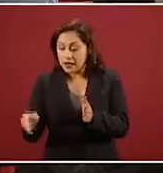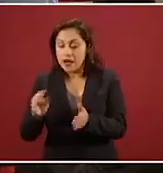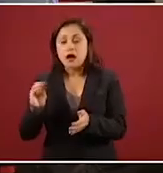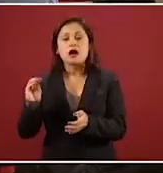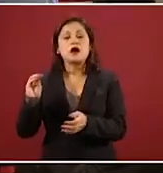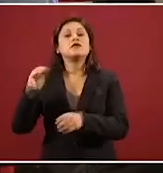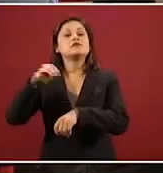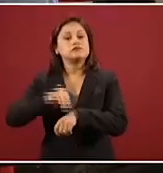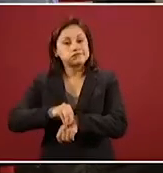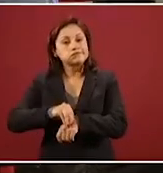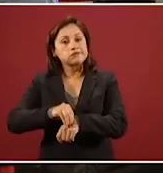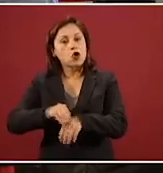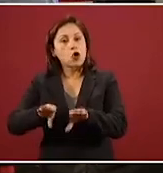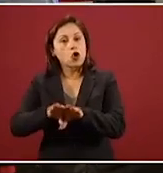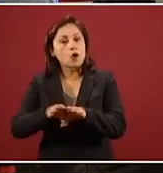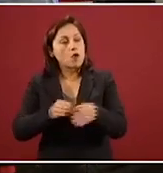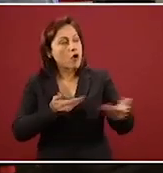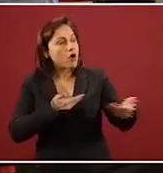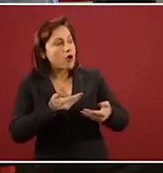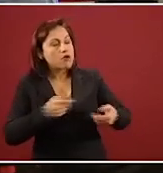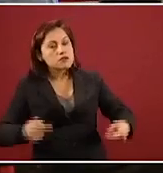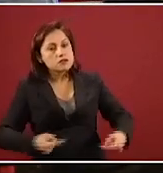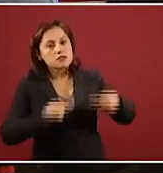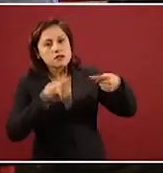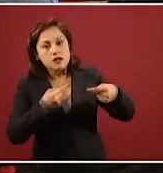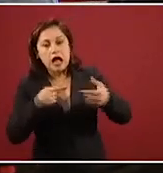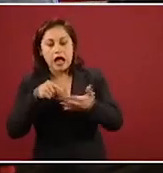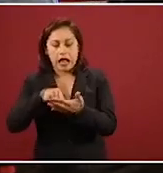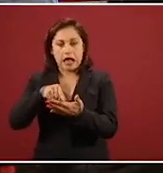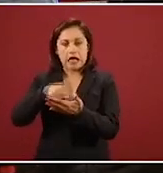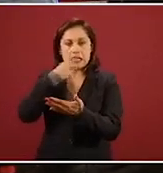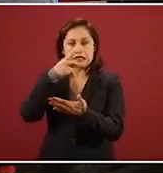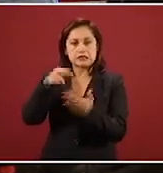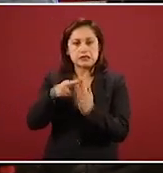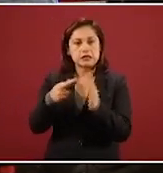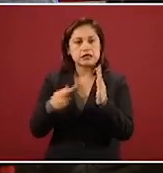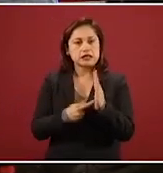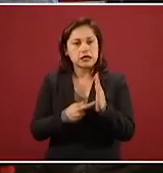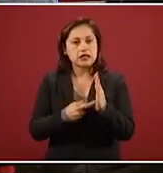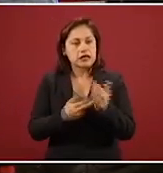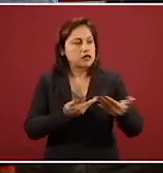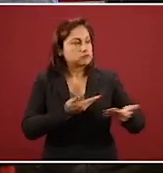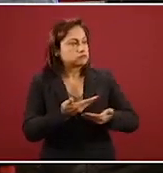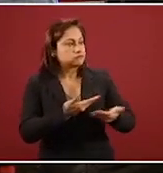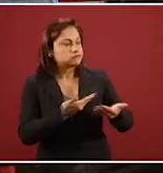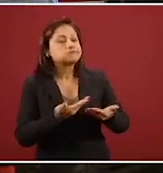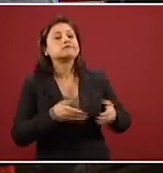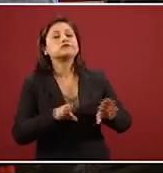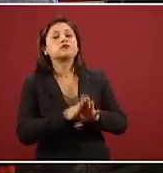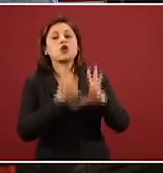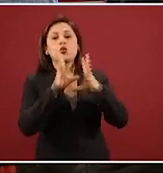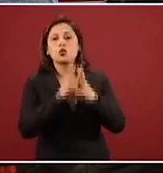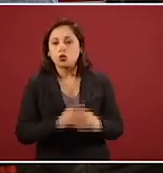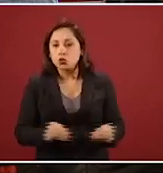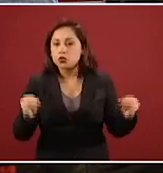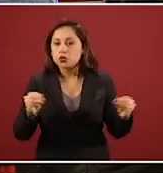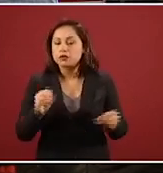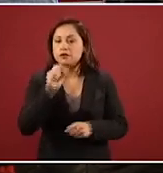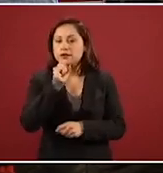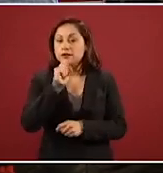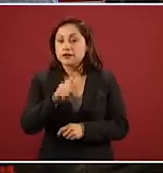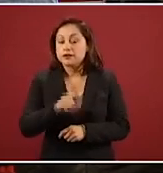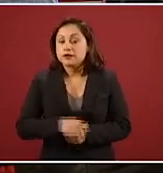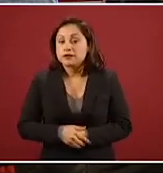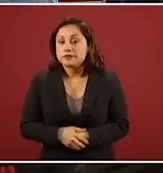Estados Unidos, impulsa la competencia y regula compras públicas. Y finalmente, unos temas que